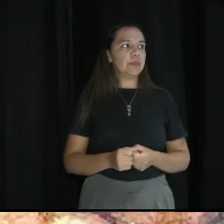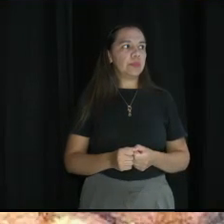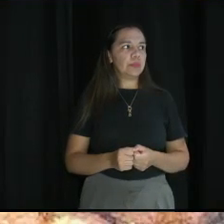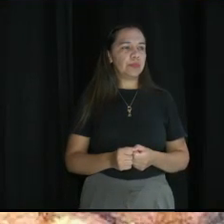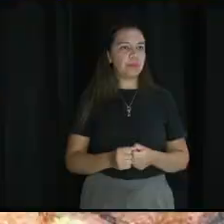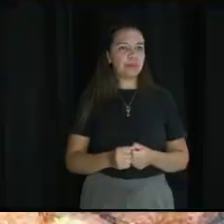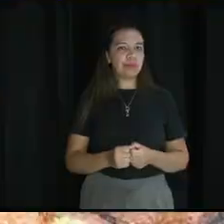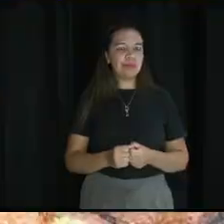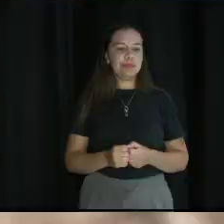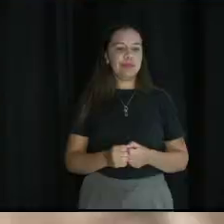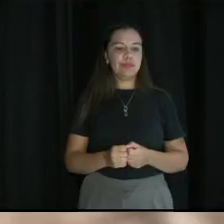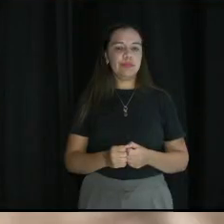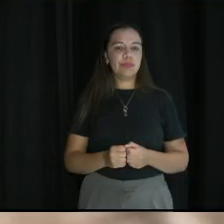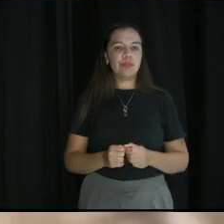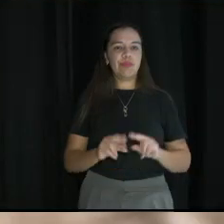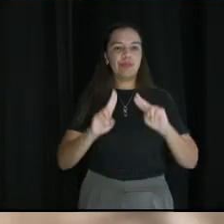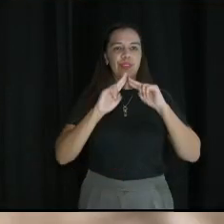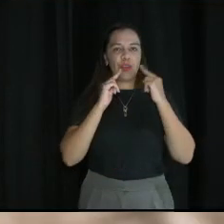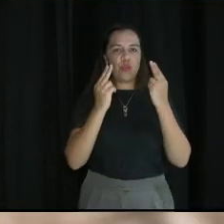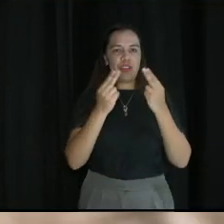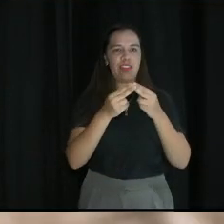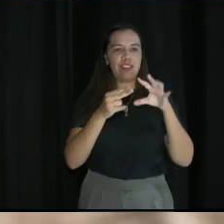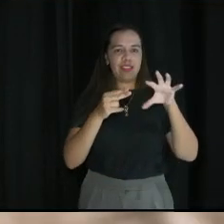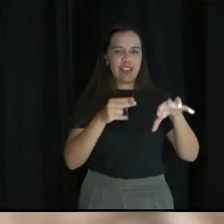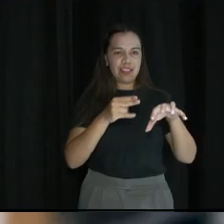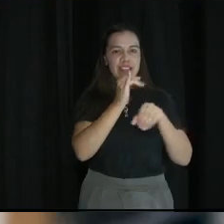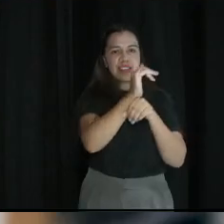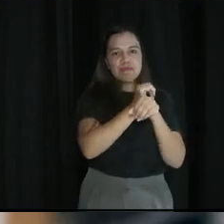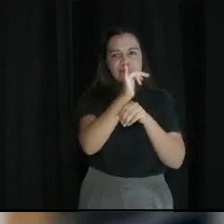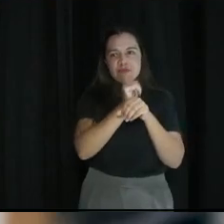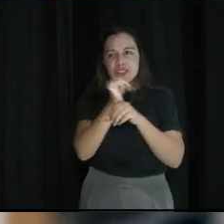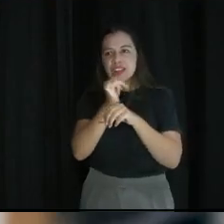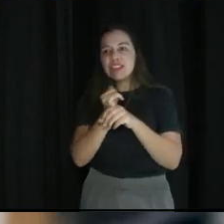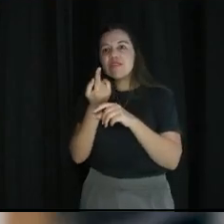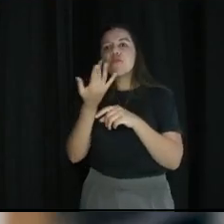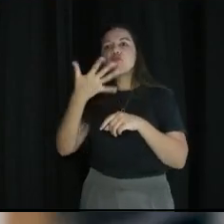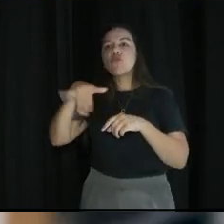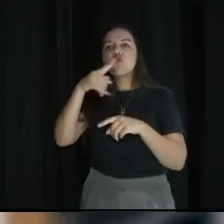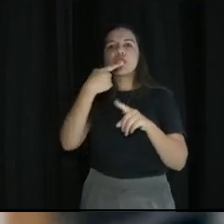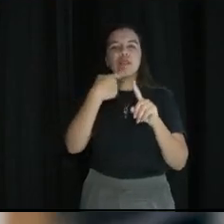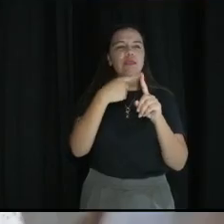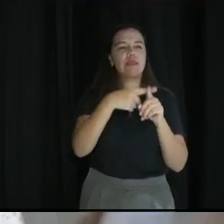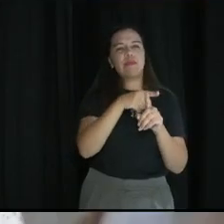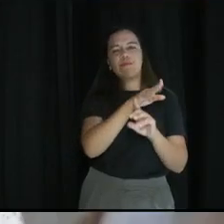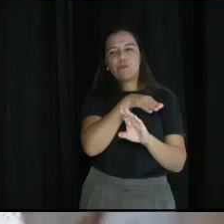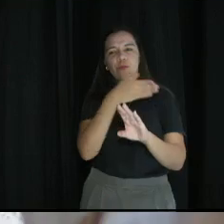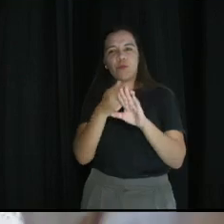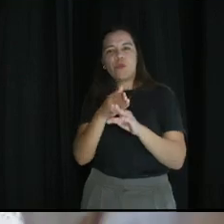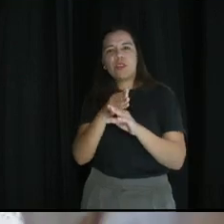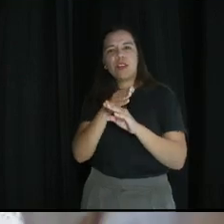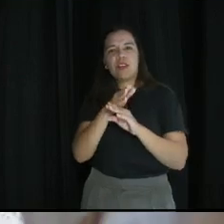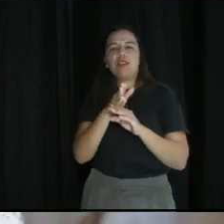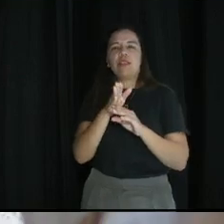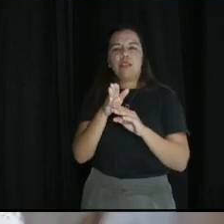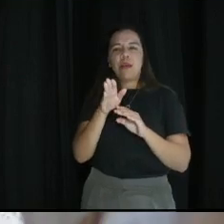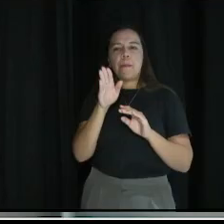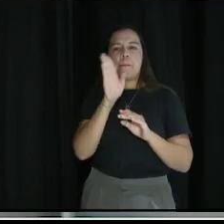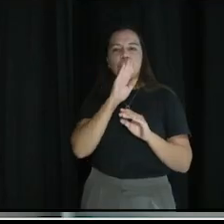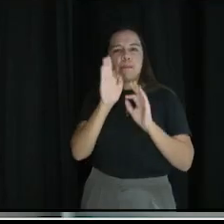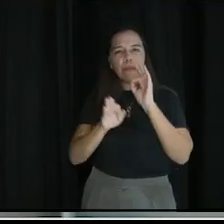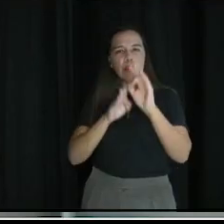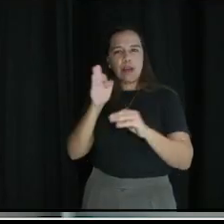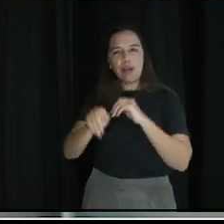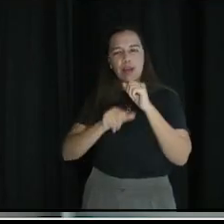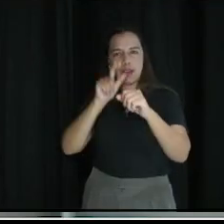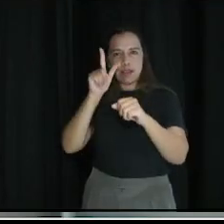La unidad de investigación y persecución del delito de maltrato animal también conoce del delito de